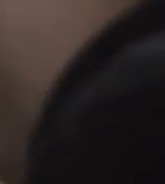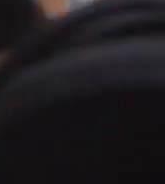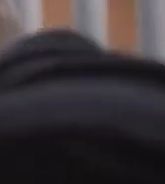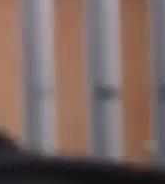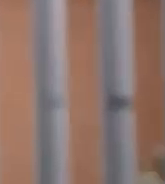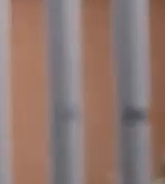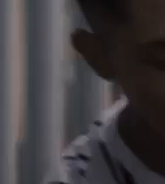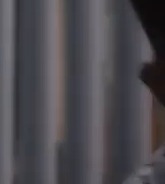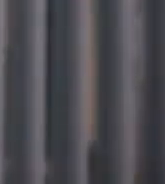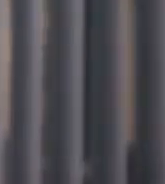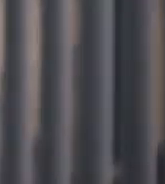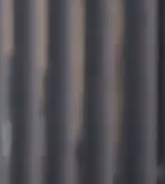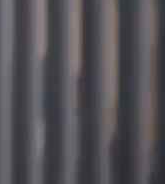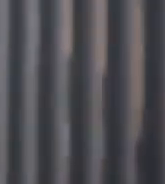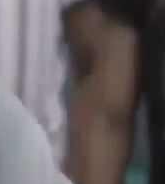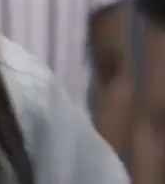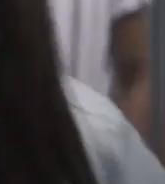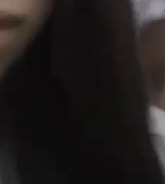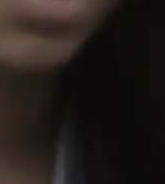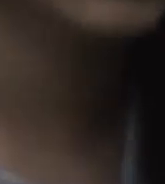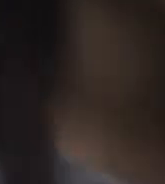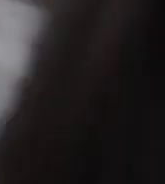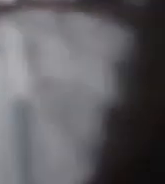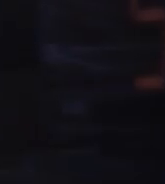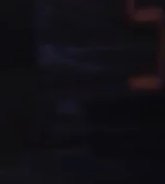Escucha sus amistades.